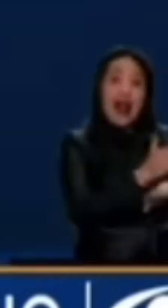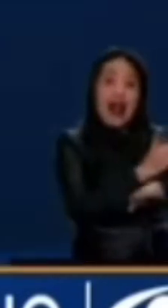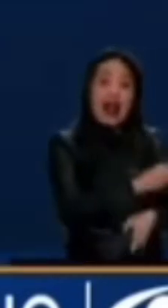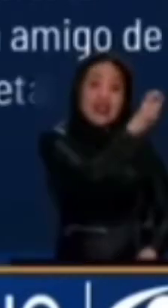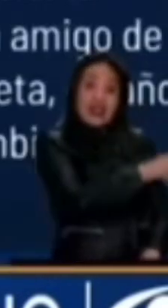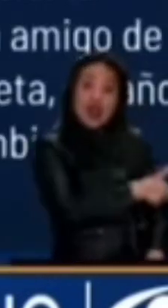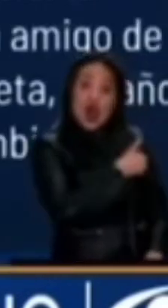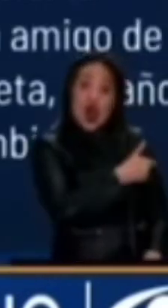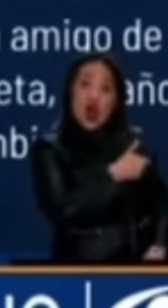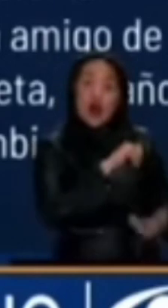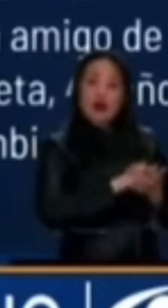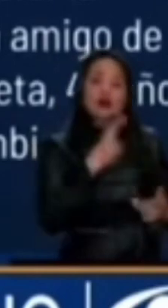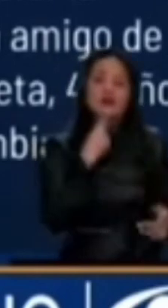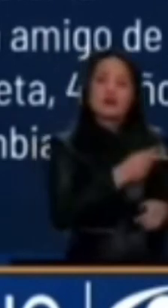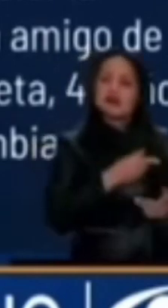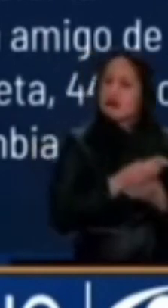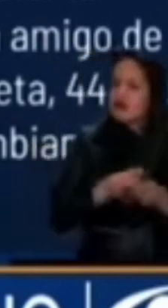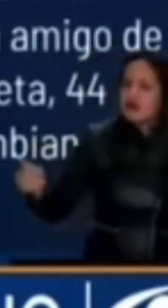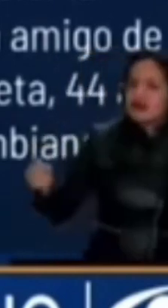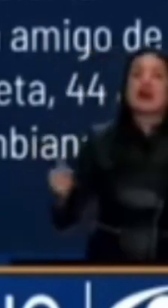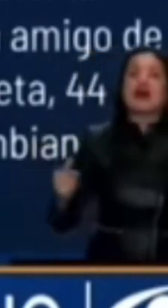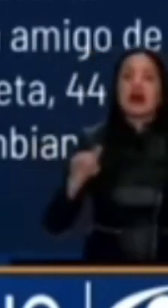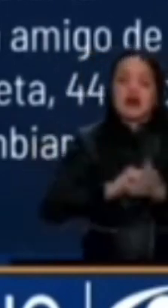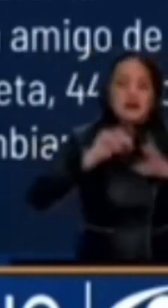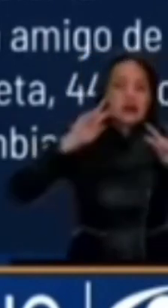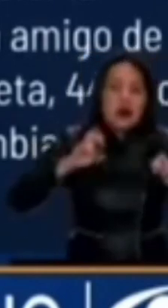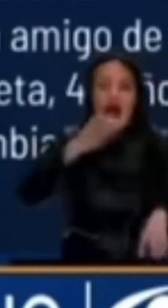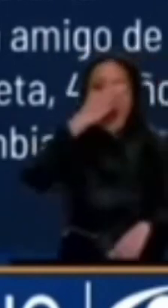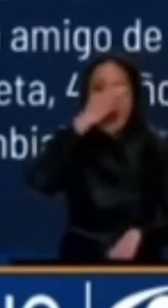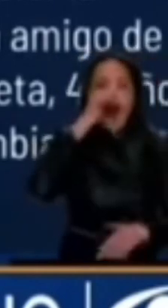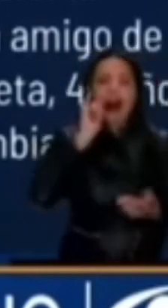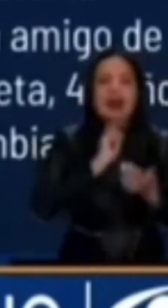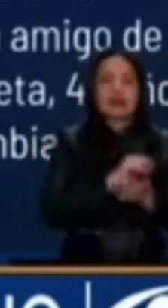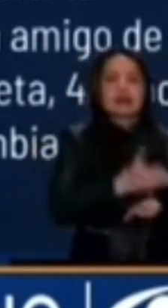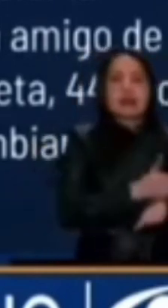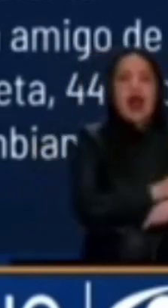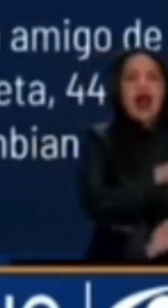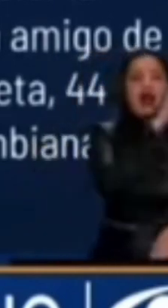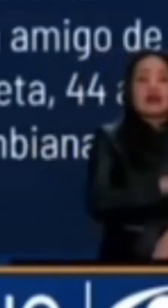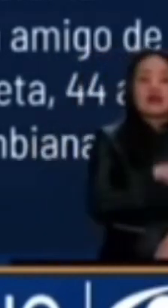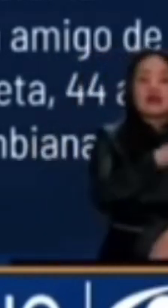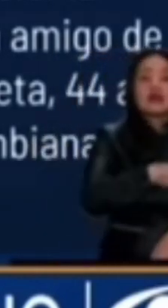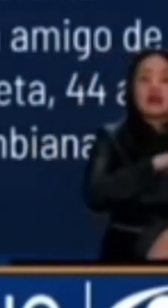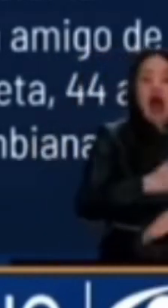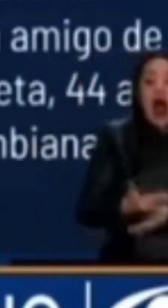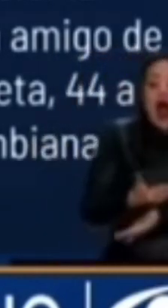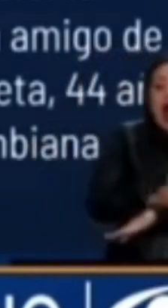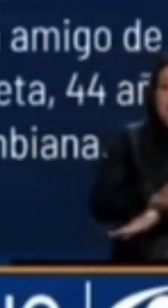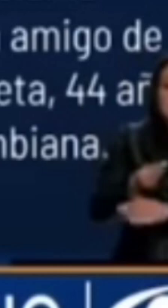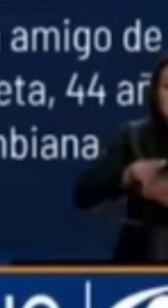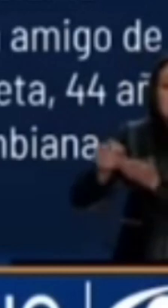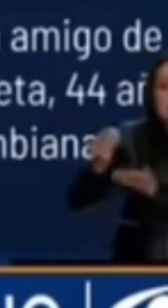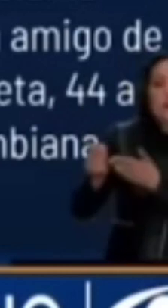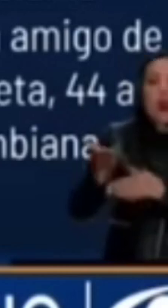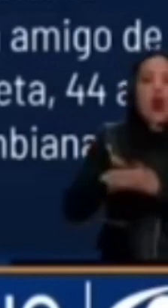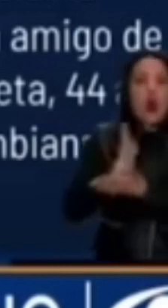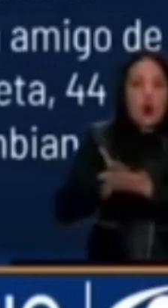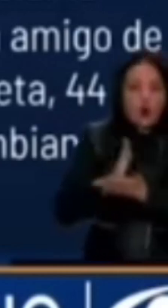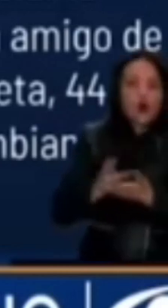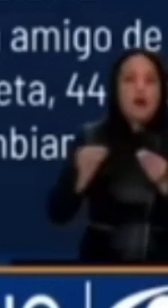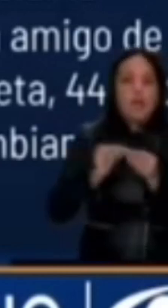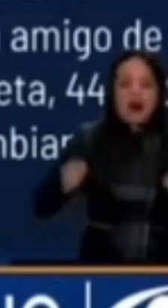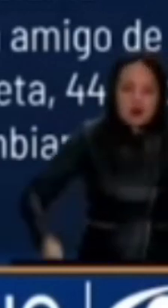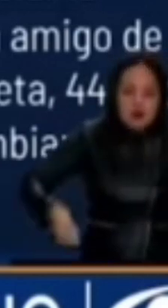desaparecido la investigación encontró que el español había comprado un cuchillo guantes bolsas de basura y artículos